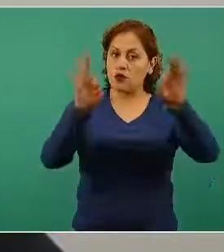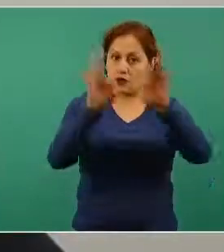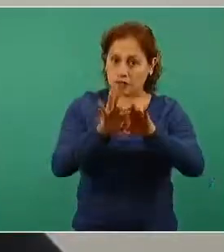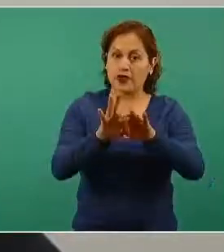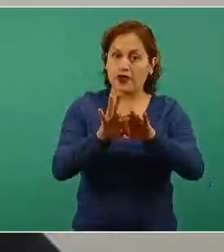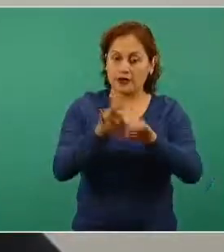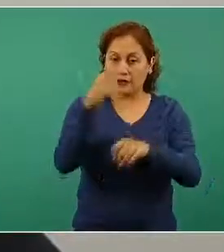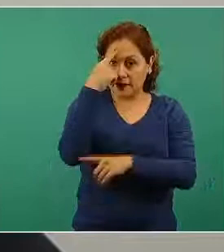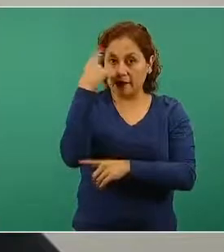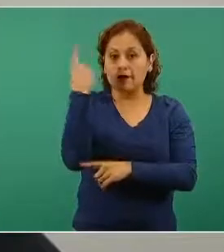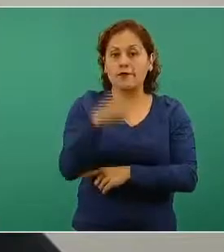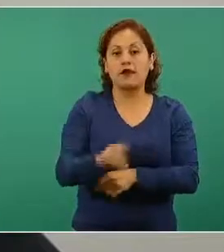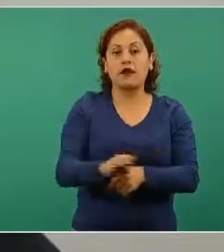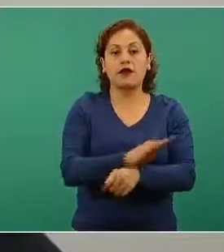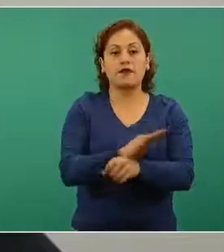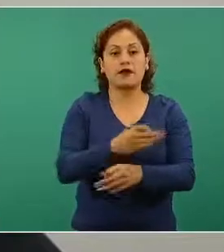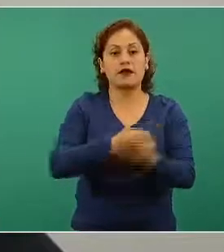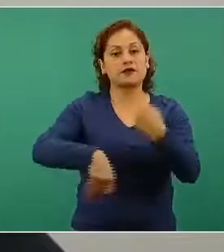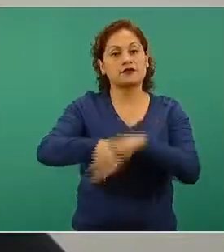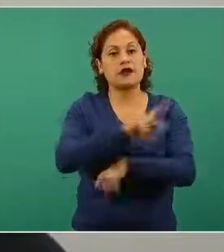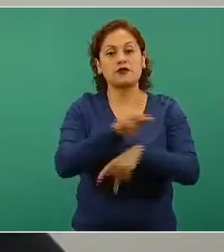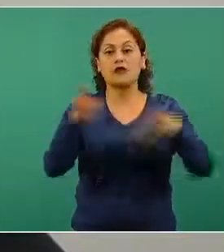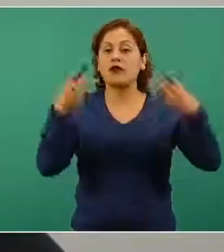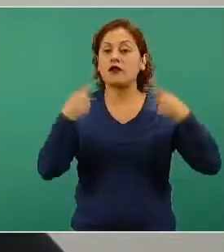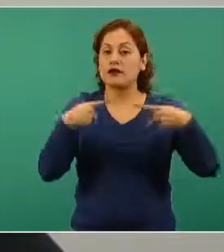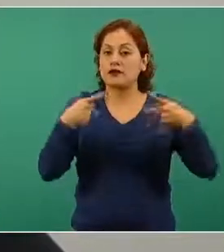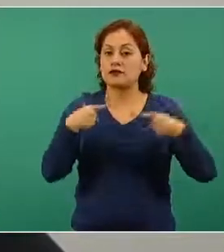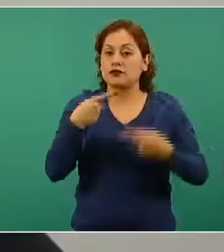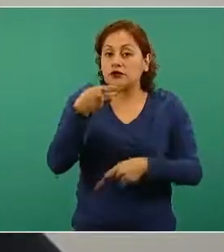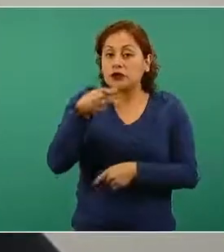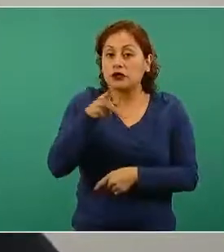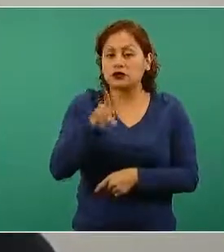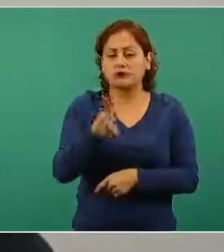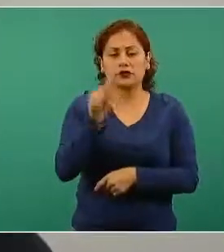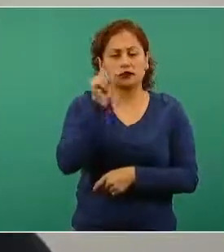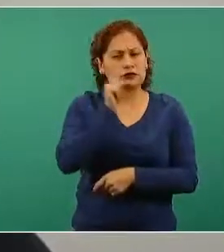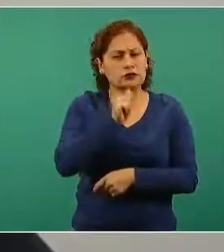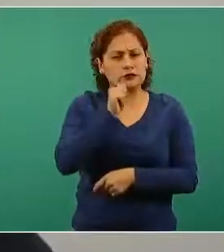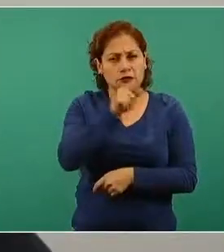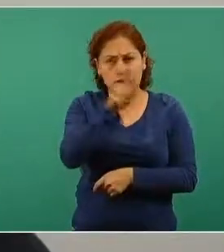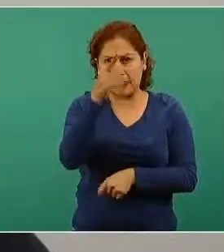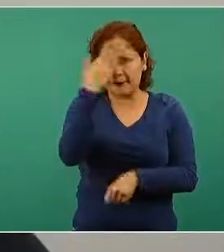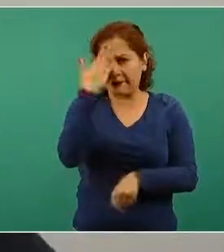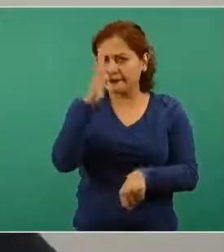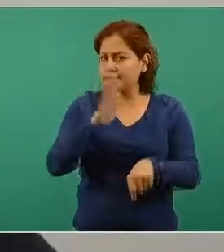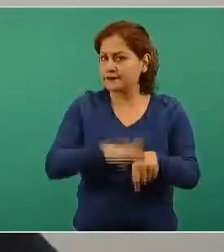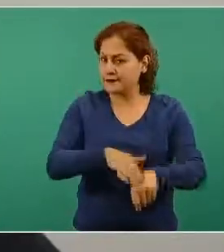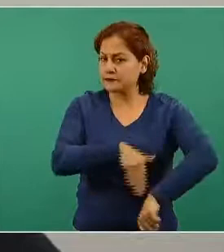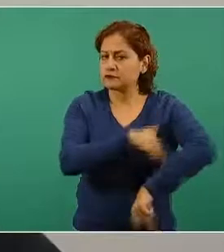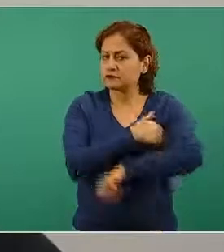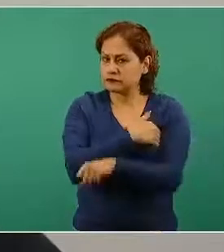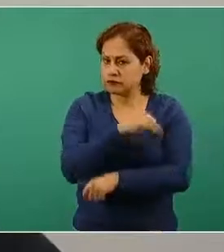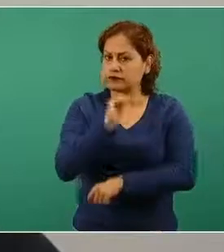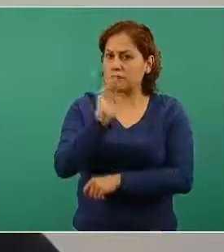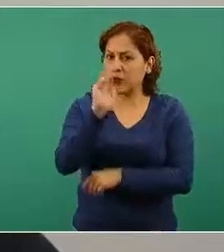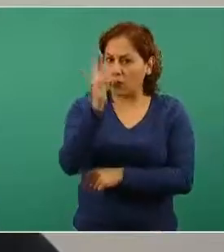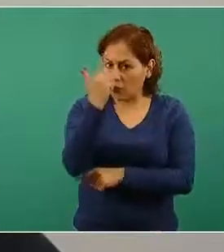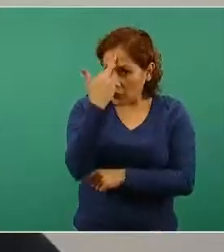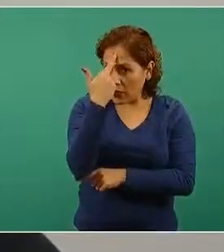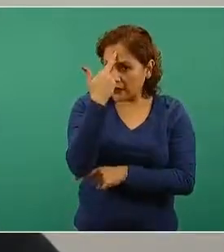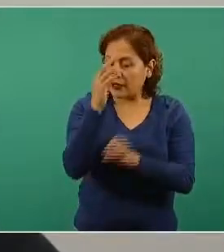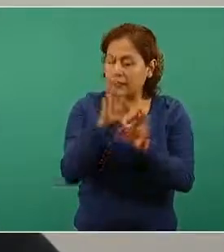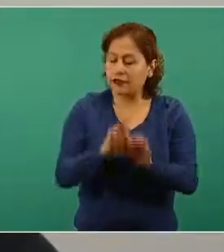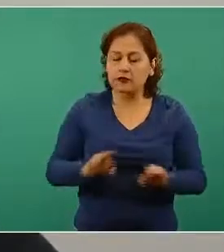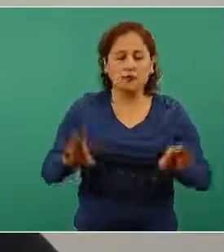el bienestar de las personas, pero siempre y no olvidando nunca que la principal y lo prioritario es precisamente